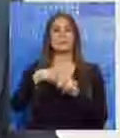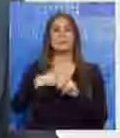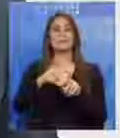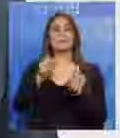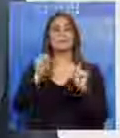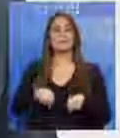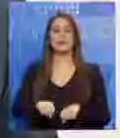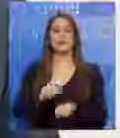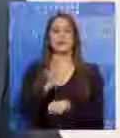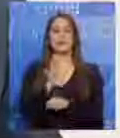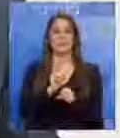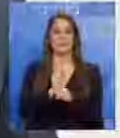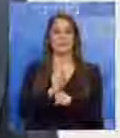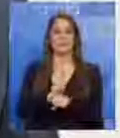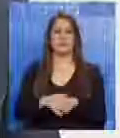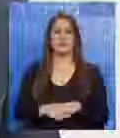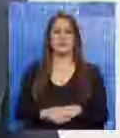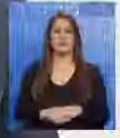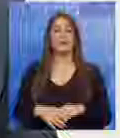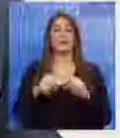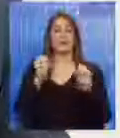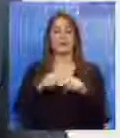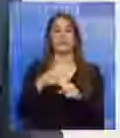una Corte de Justicia Internacional, una Corte de Justicia